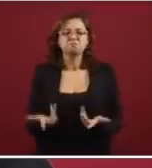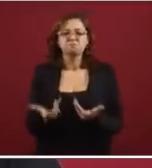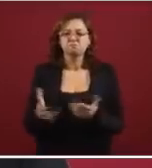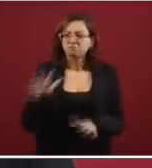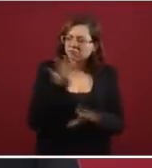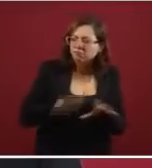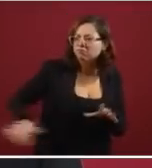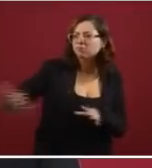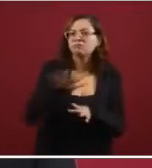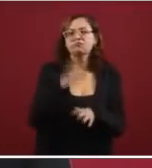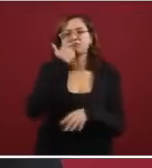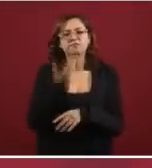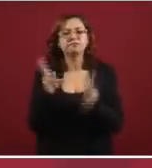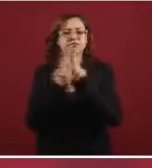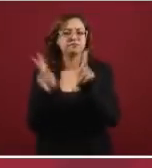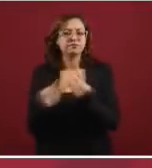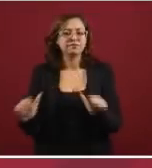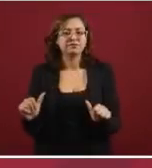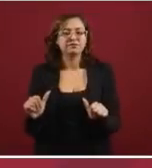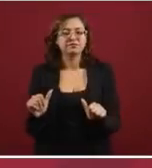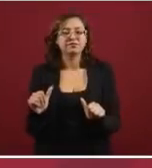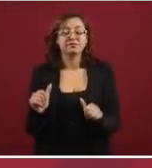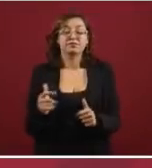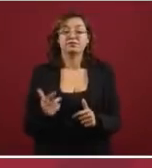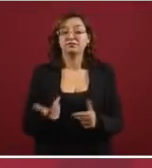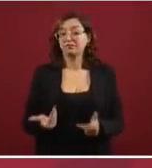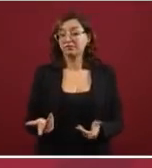zona. Entonces,